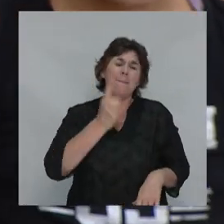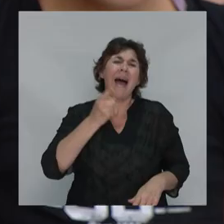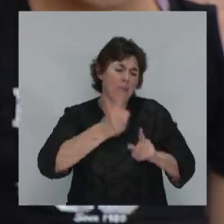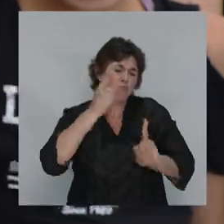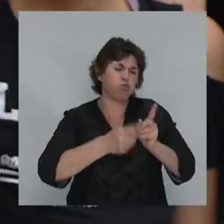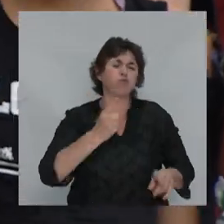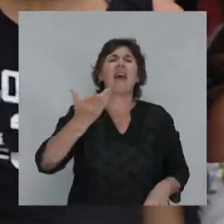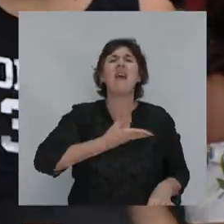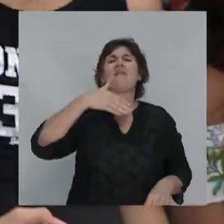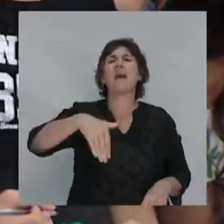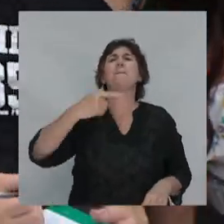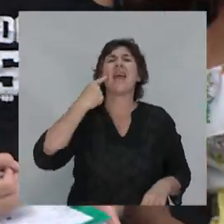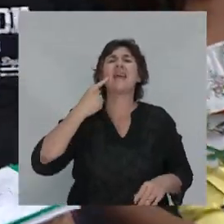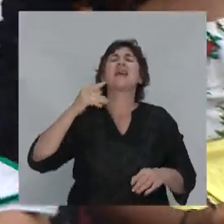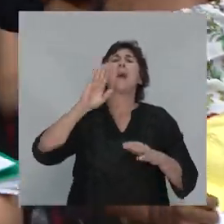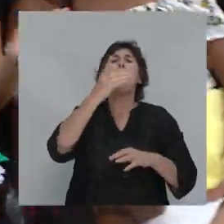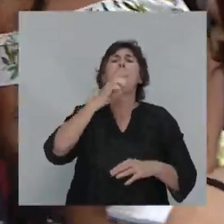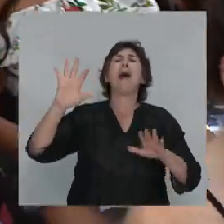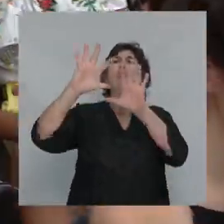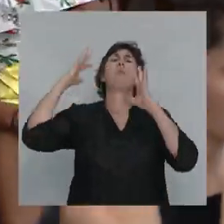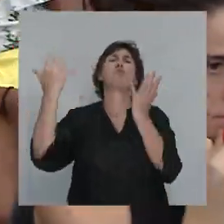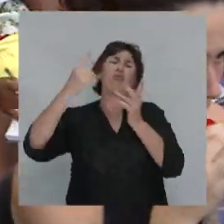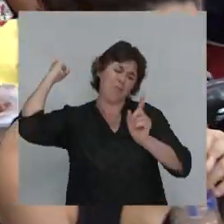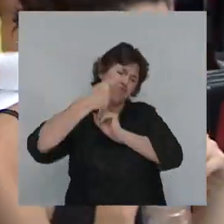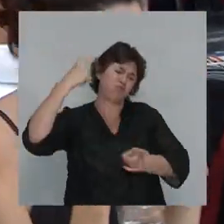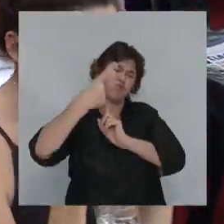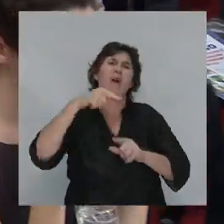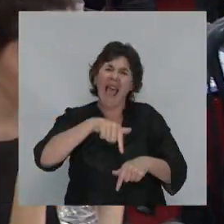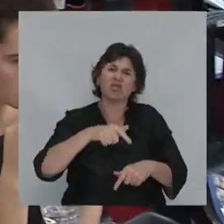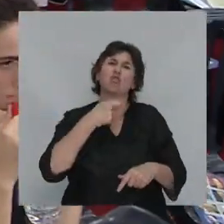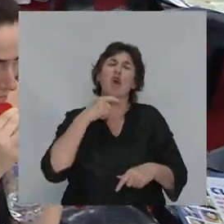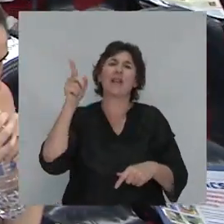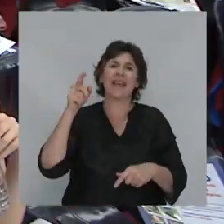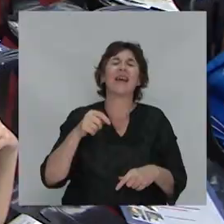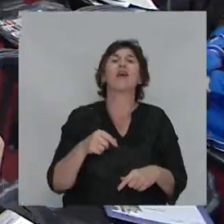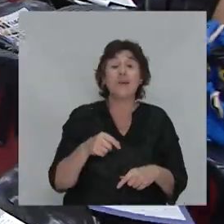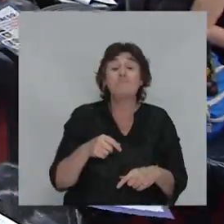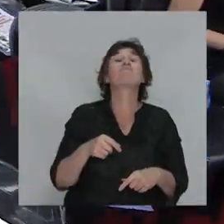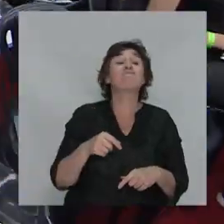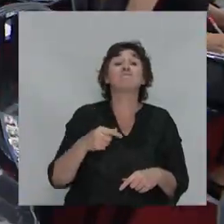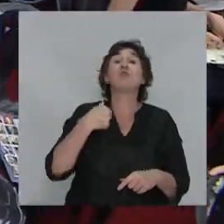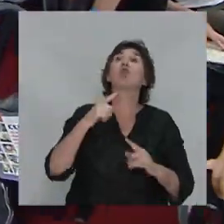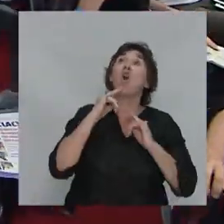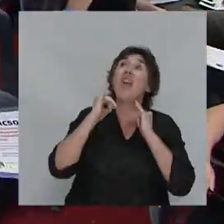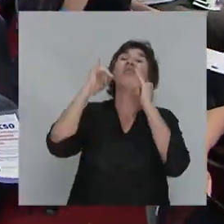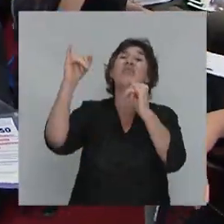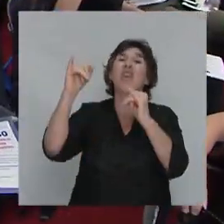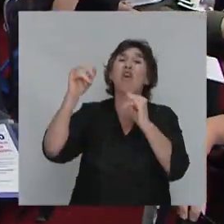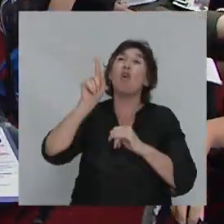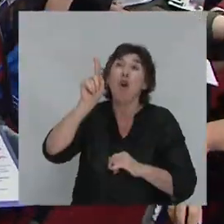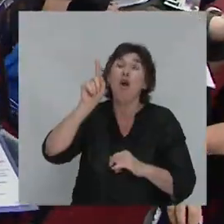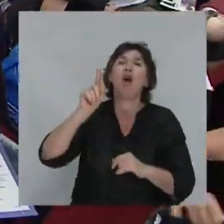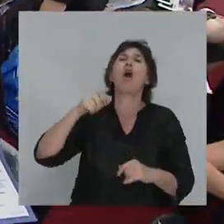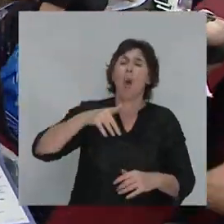Banco Mundial para nuestra América. Tenemos una muy mala noticia. Los